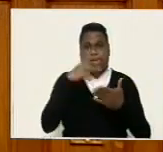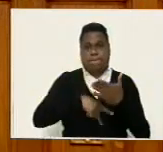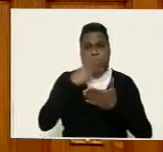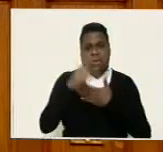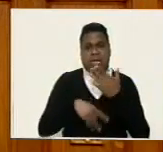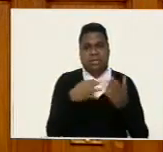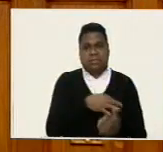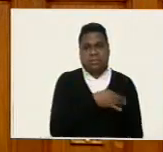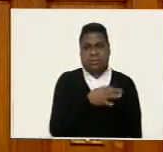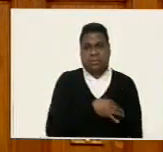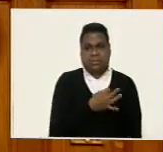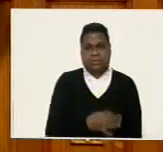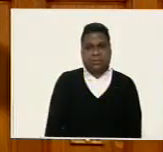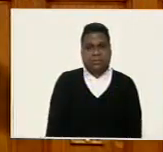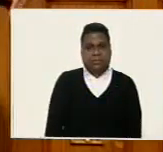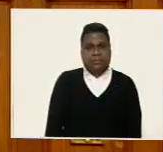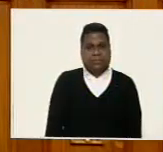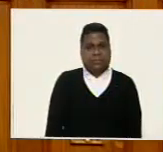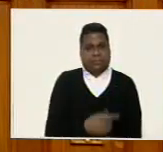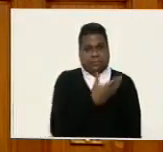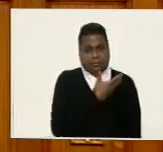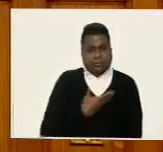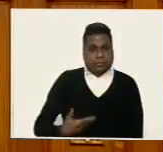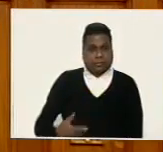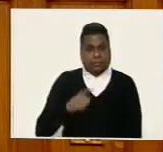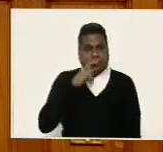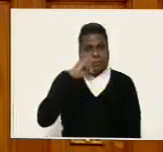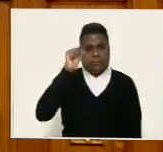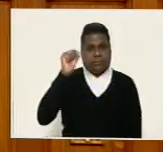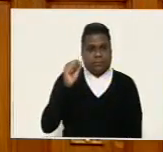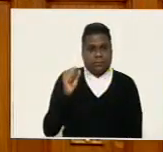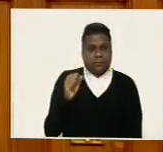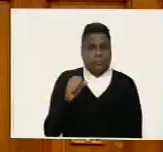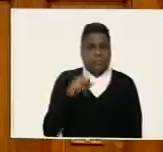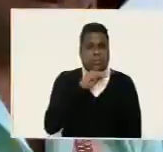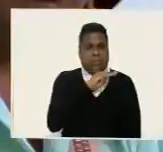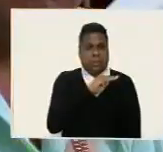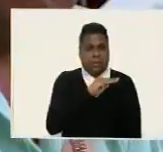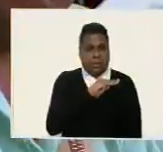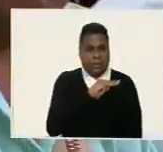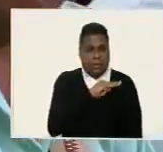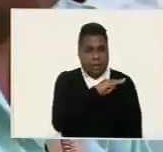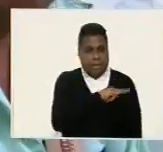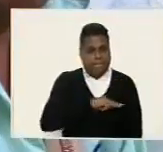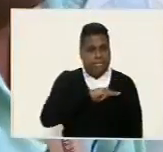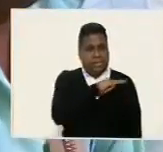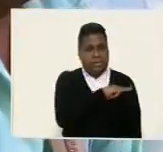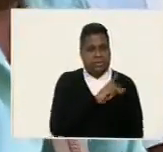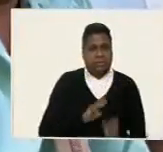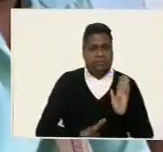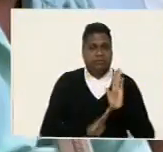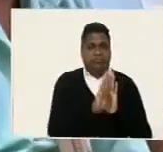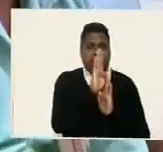nuestro presidente Maduro, y con las grandes misiones y las micromisiones, seguir avanzando.